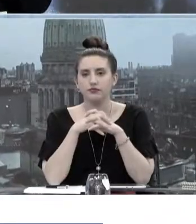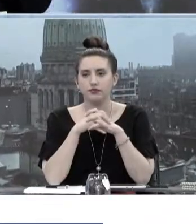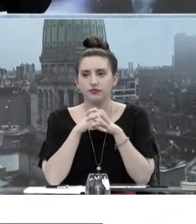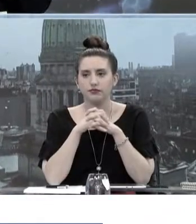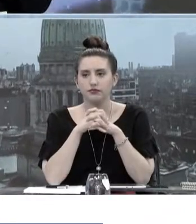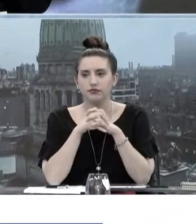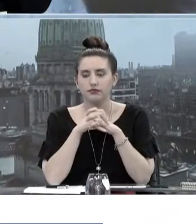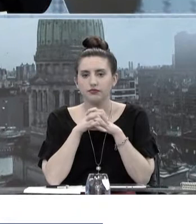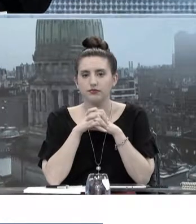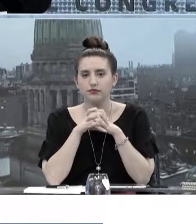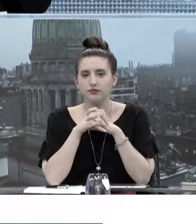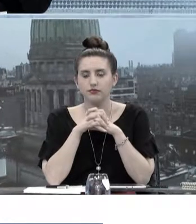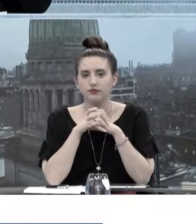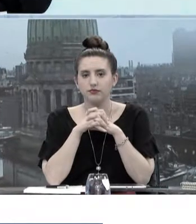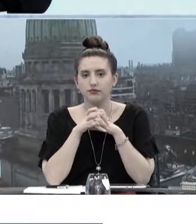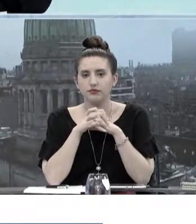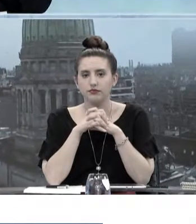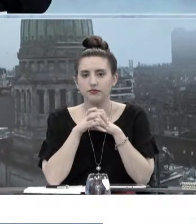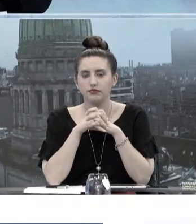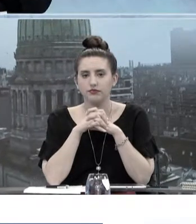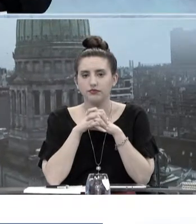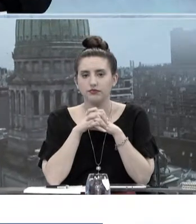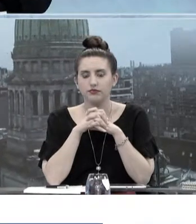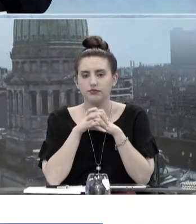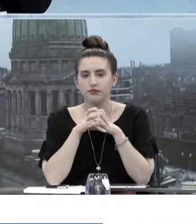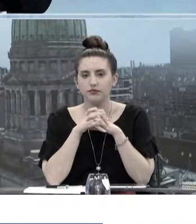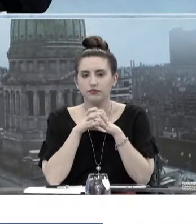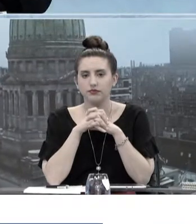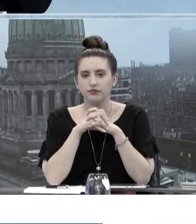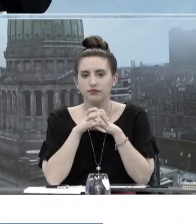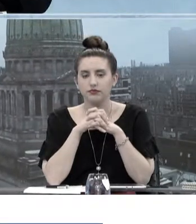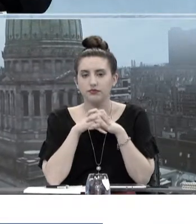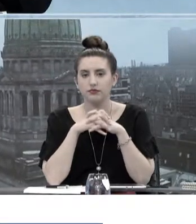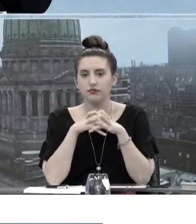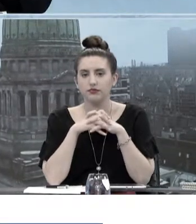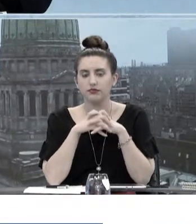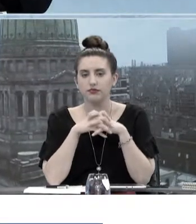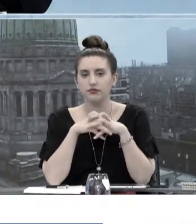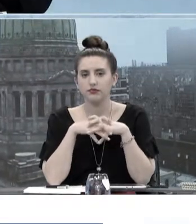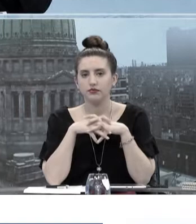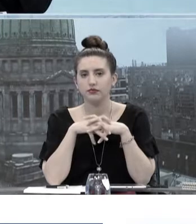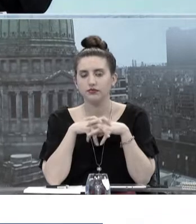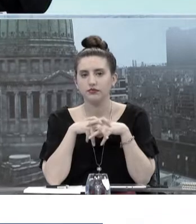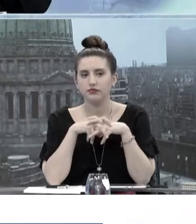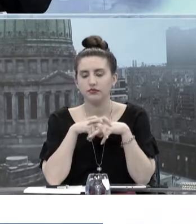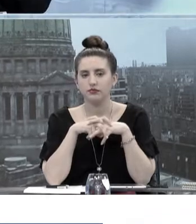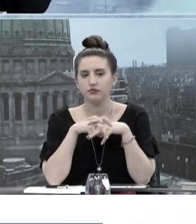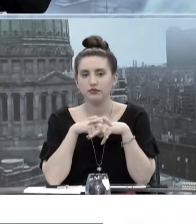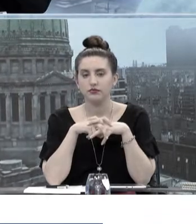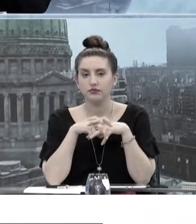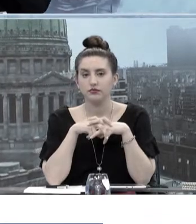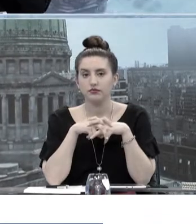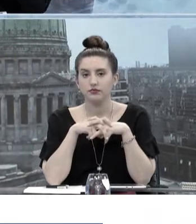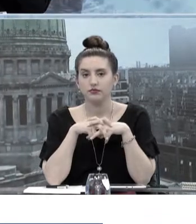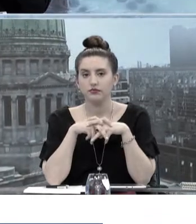Este proyecto es un proyecto extraordinariamente importante, porque si bien está concebido como un gravamen